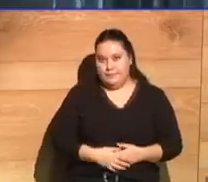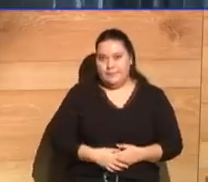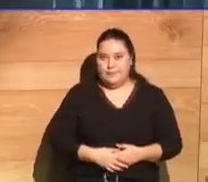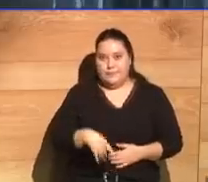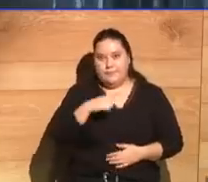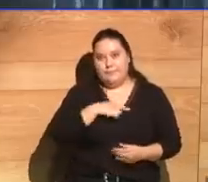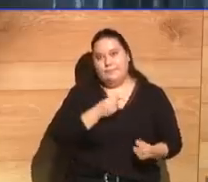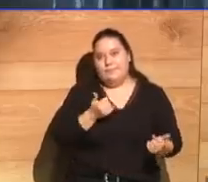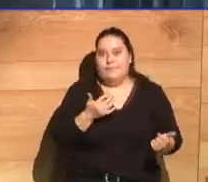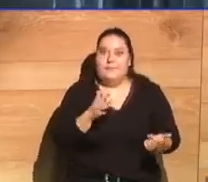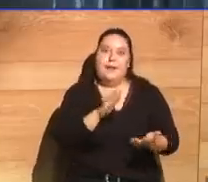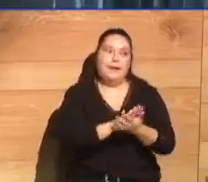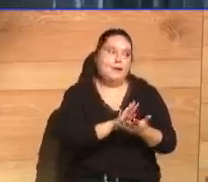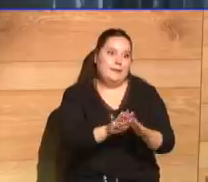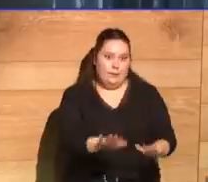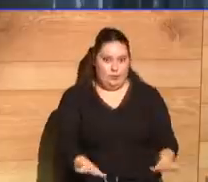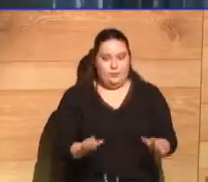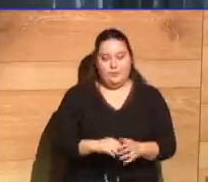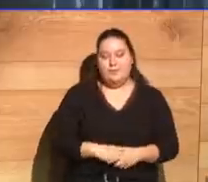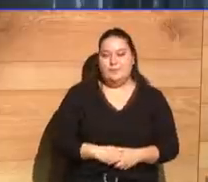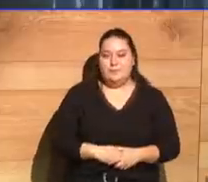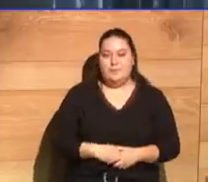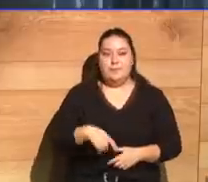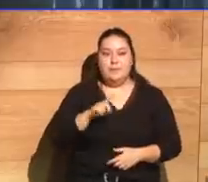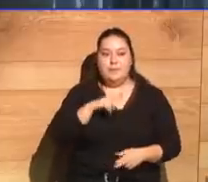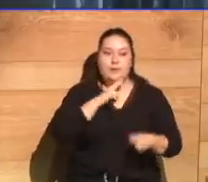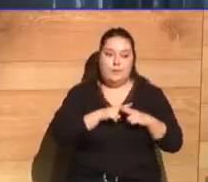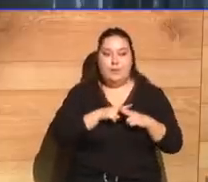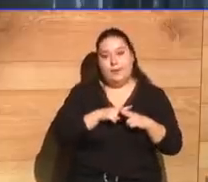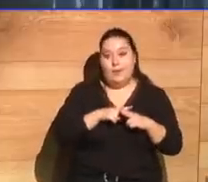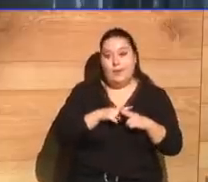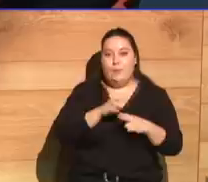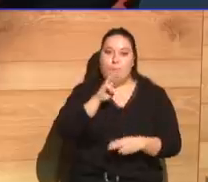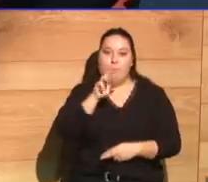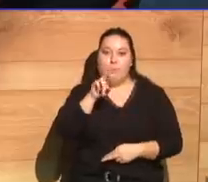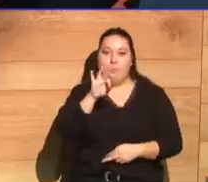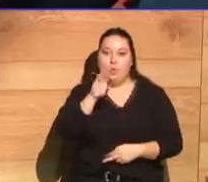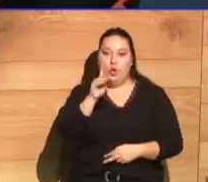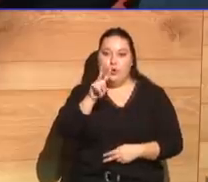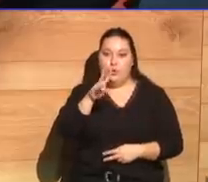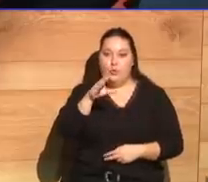Bueno, relajaditos, bien. Normal. Bien. También se les puede llamar productores.